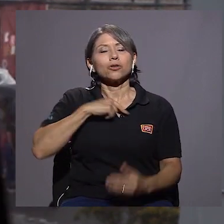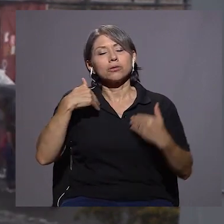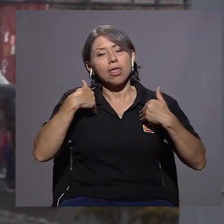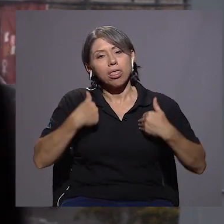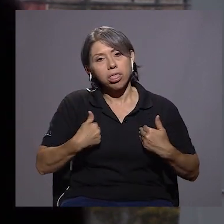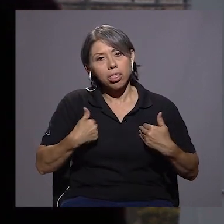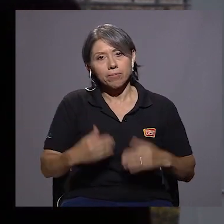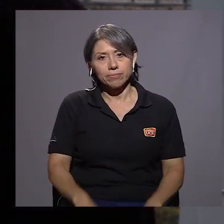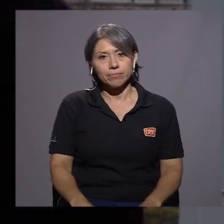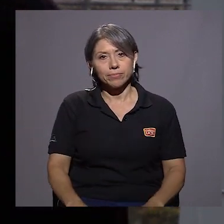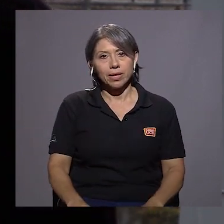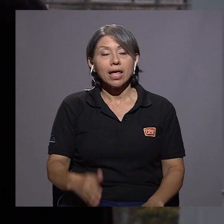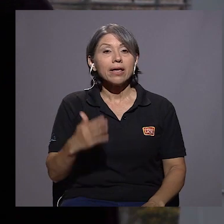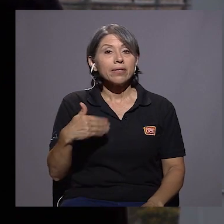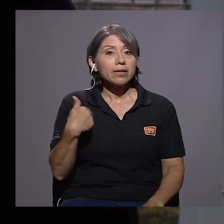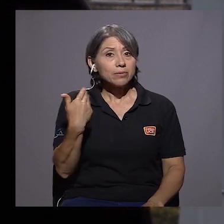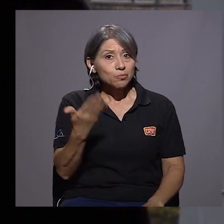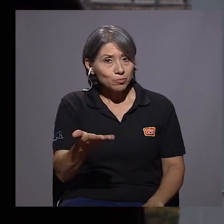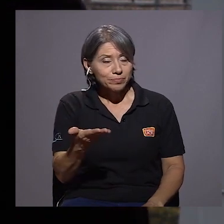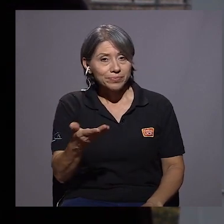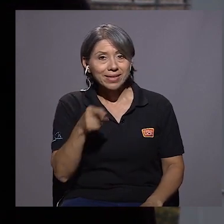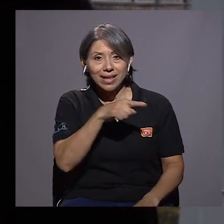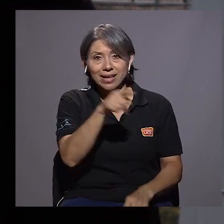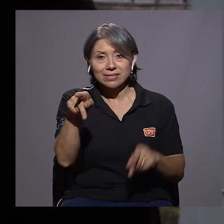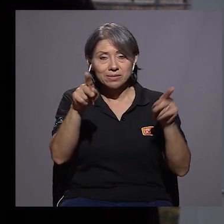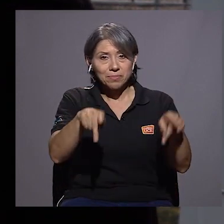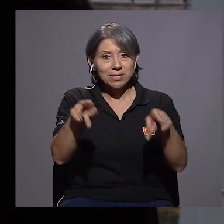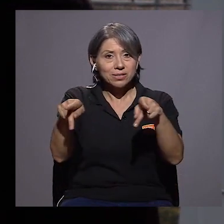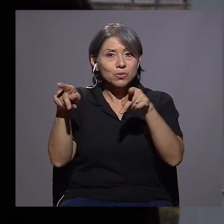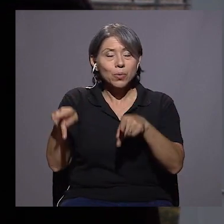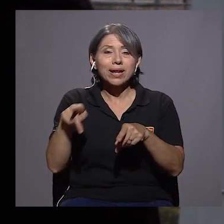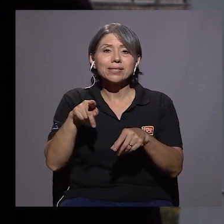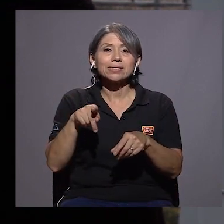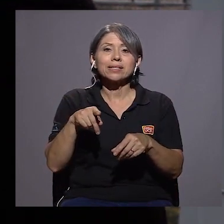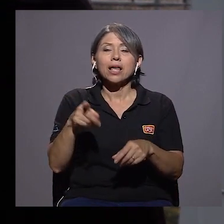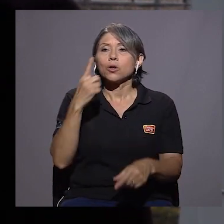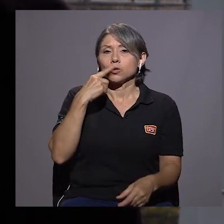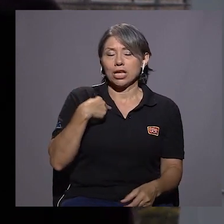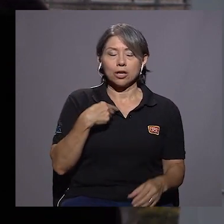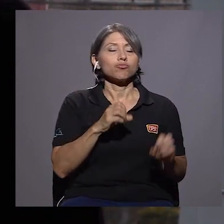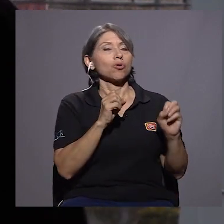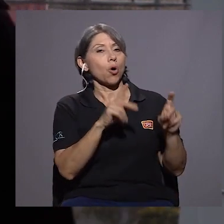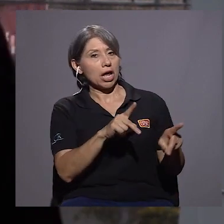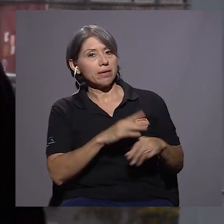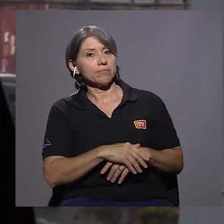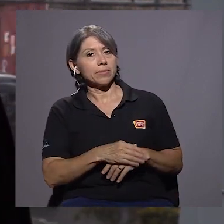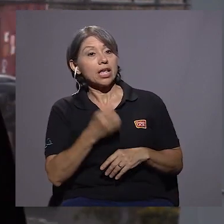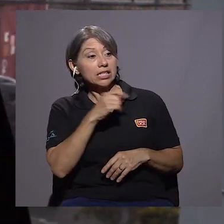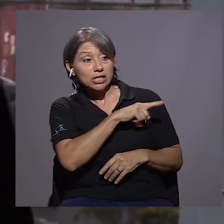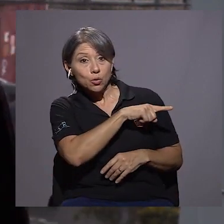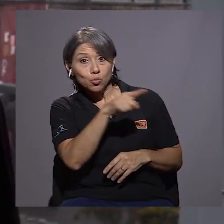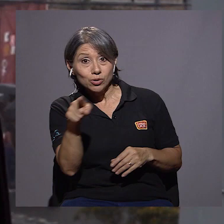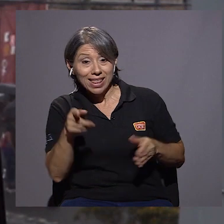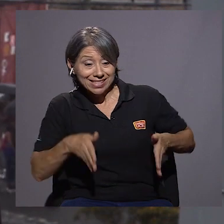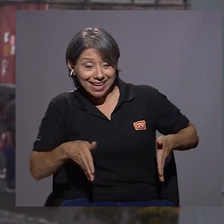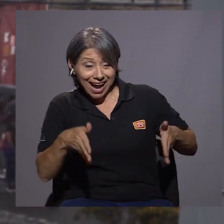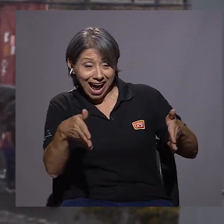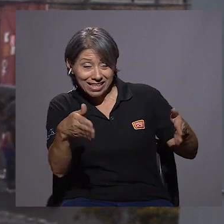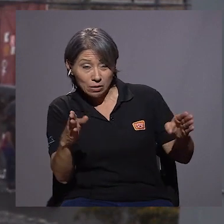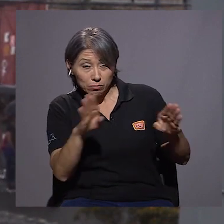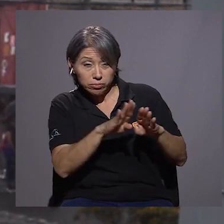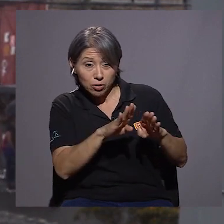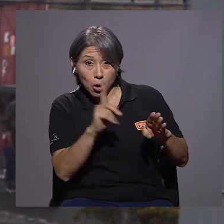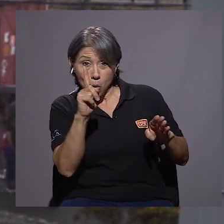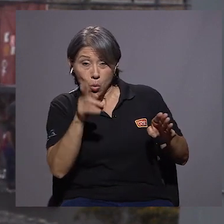cansancio. Después de esto, estas personas nos dijeron, ok, si ustedes abren un